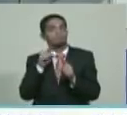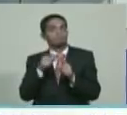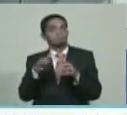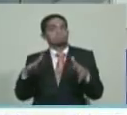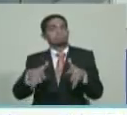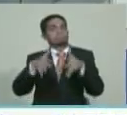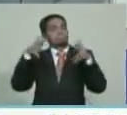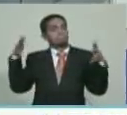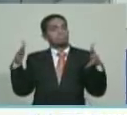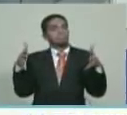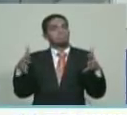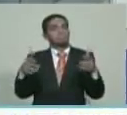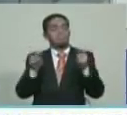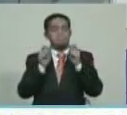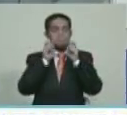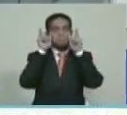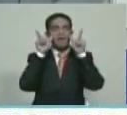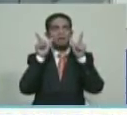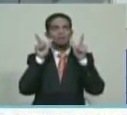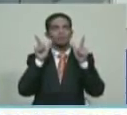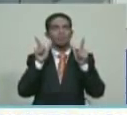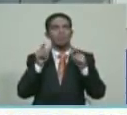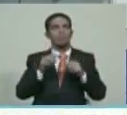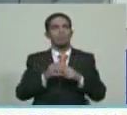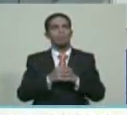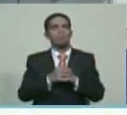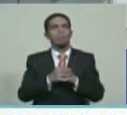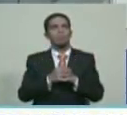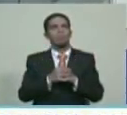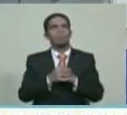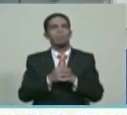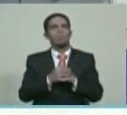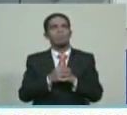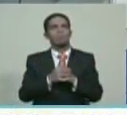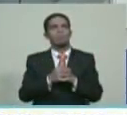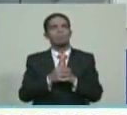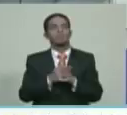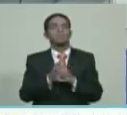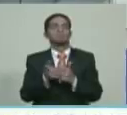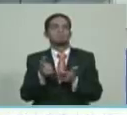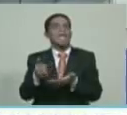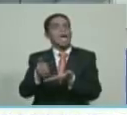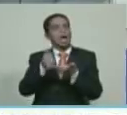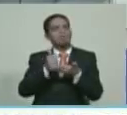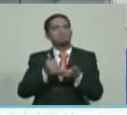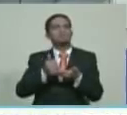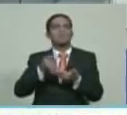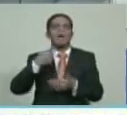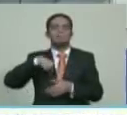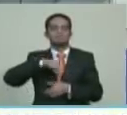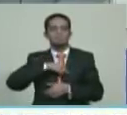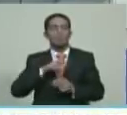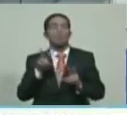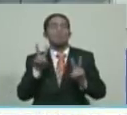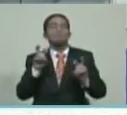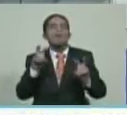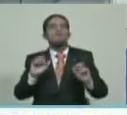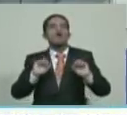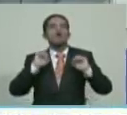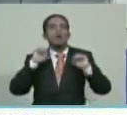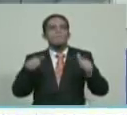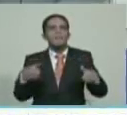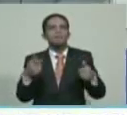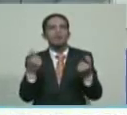y entra en lo que se hemos denominado el nuevo comienzo económico el nuevo comienzo económico que tiene como propósito